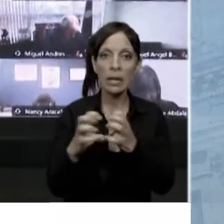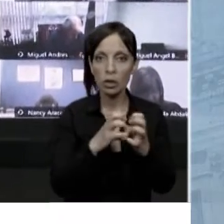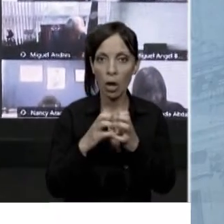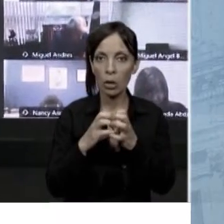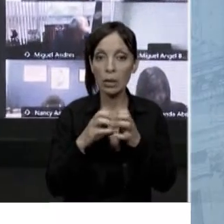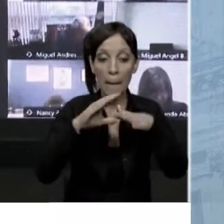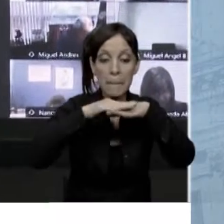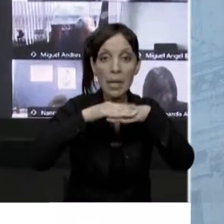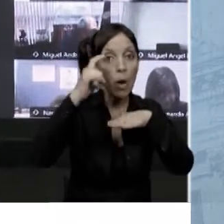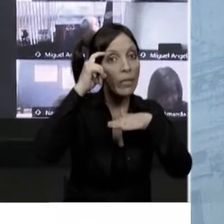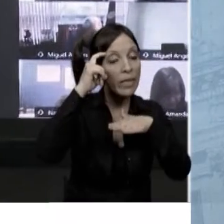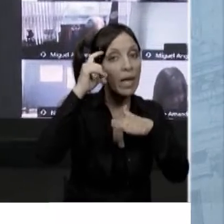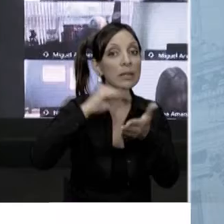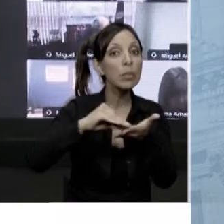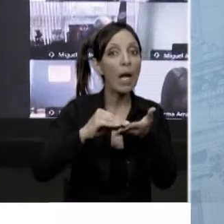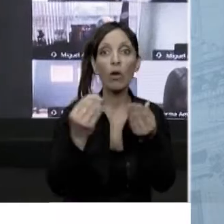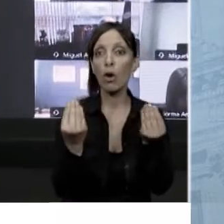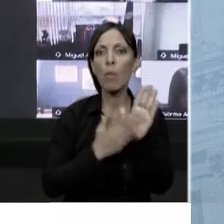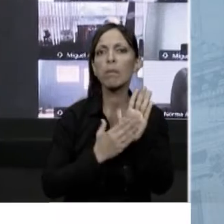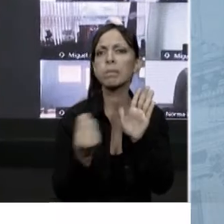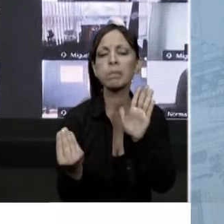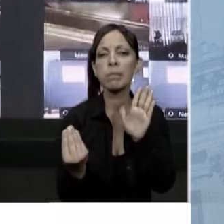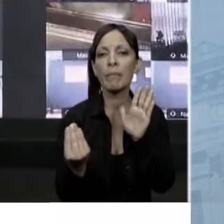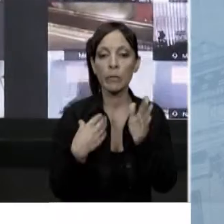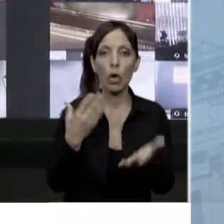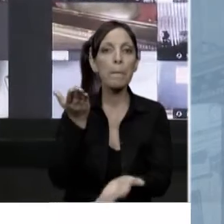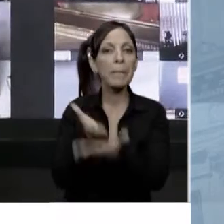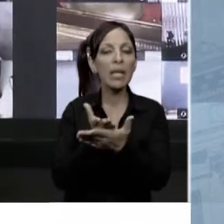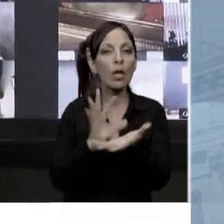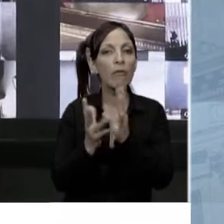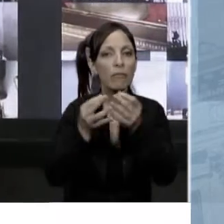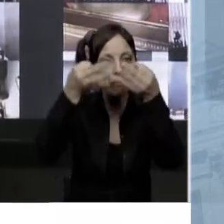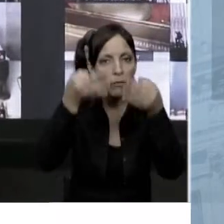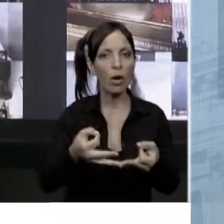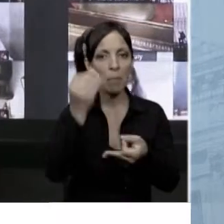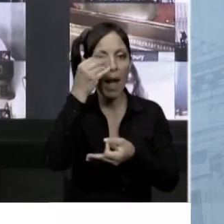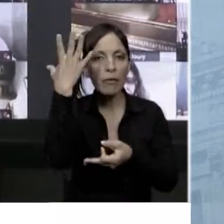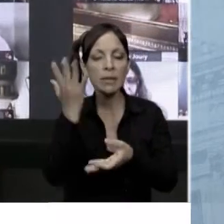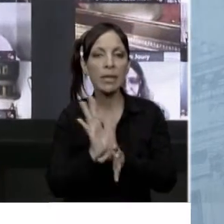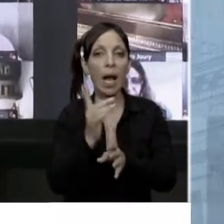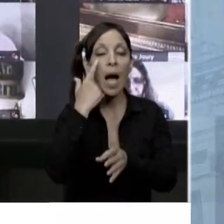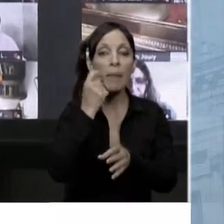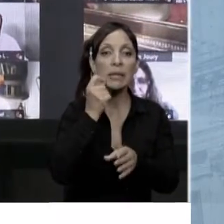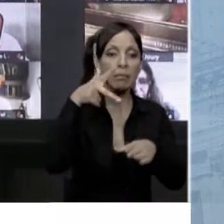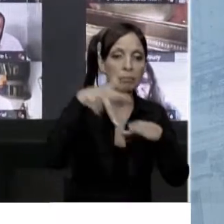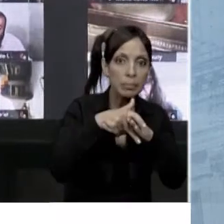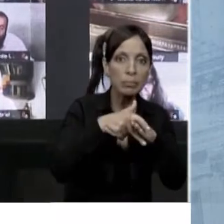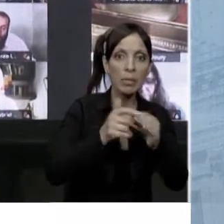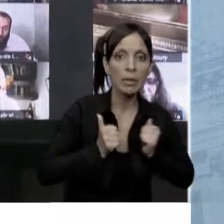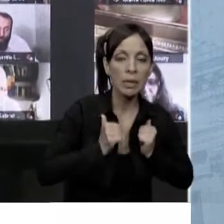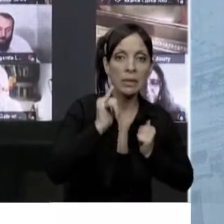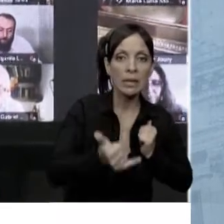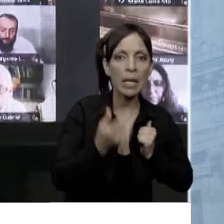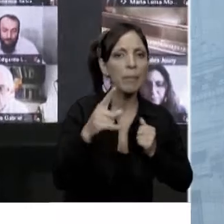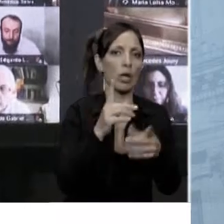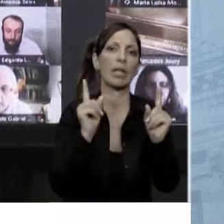por al menos 10 diputados es que yo le voy a solicitar formalmente, sin plantear un cuarto intermedio, pero también